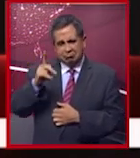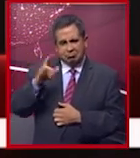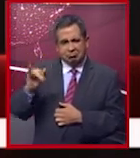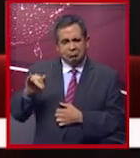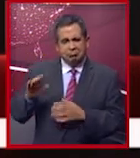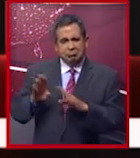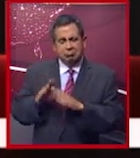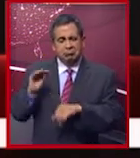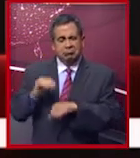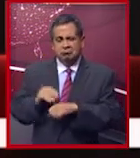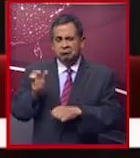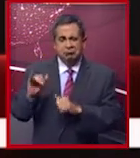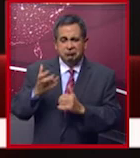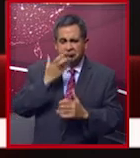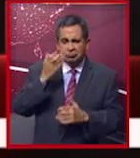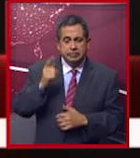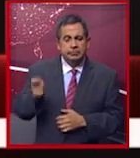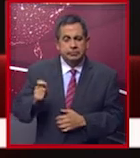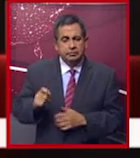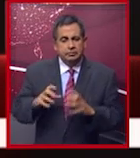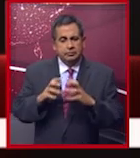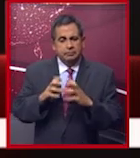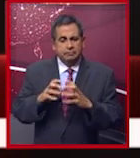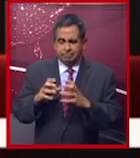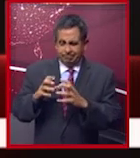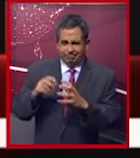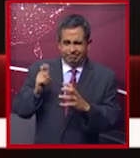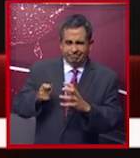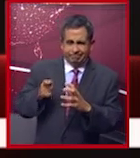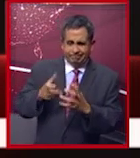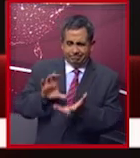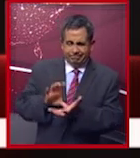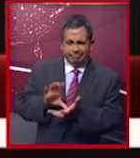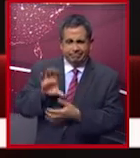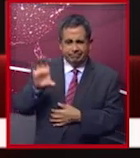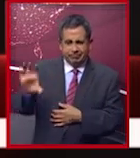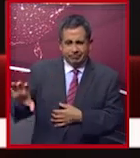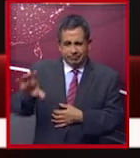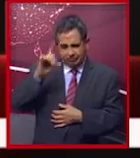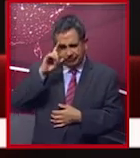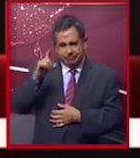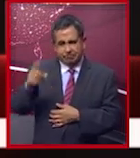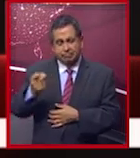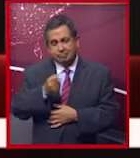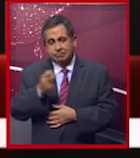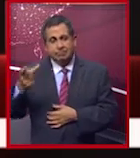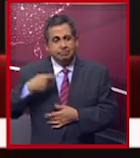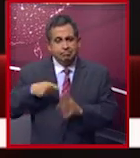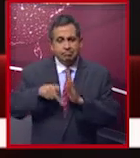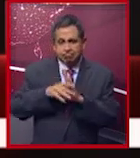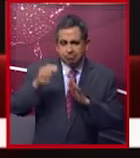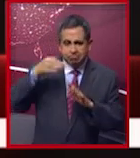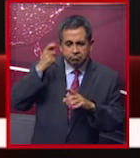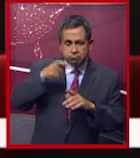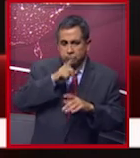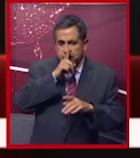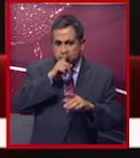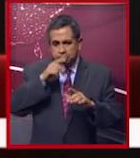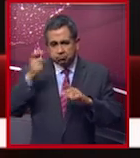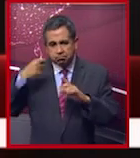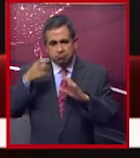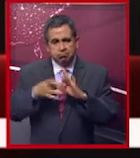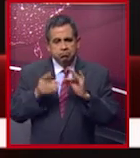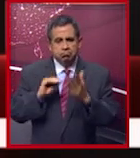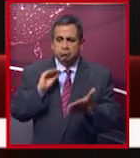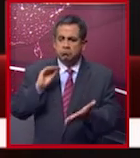el país. El chayote es el dinero que se le entrega a los periodistas, a los medios de comunicación, para